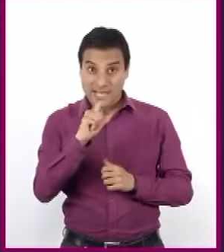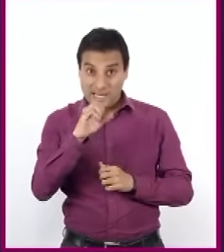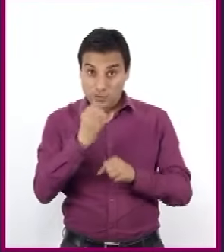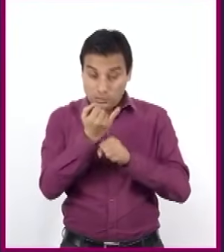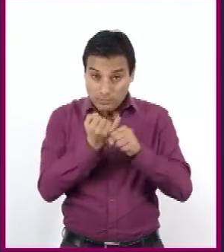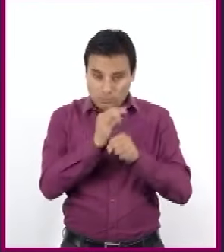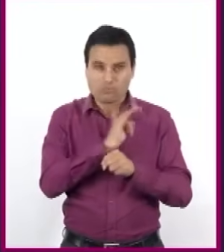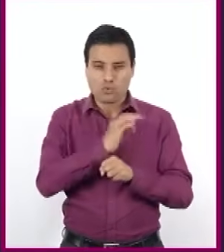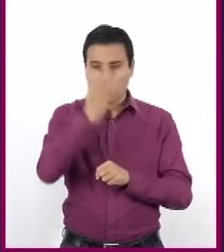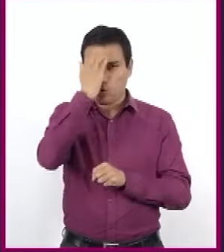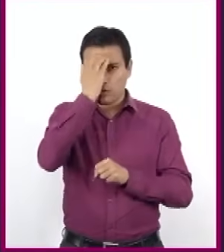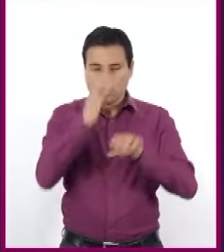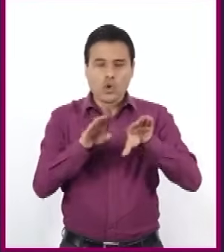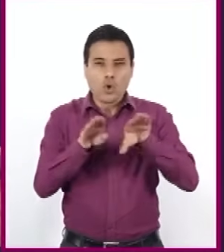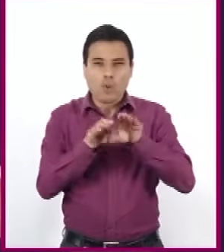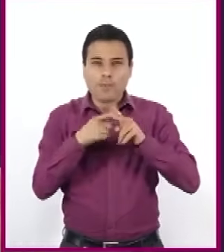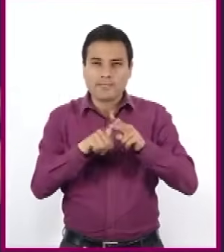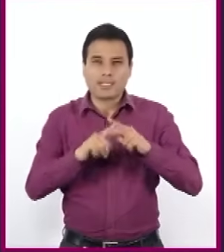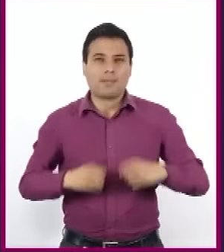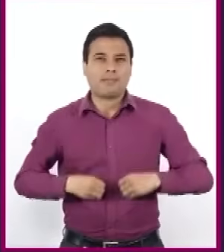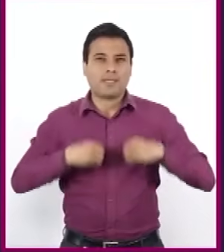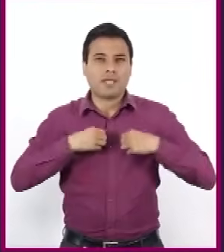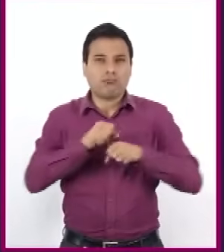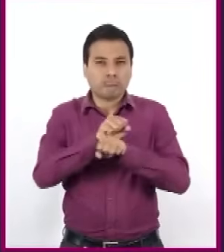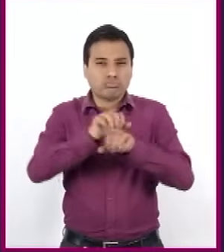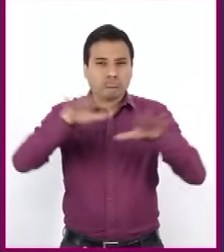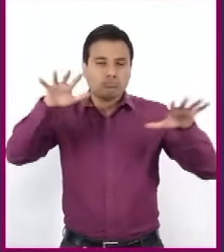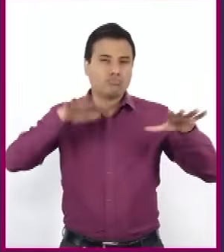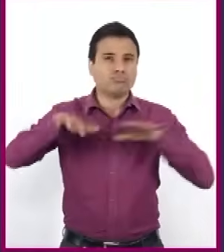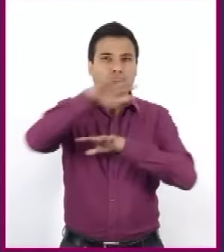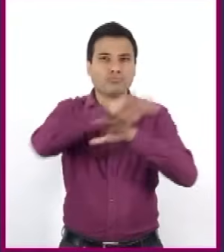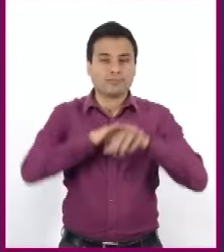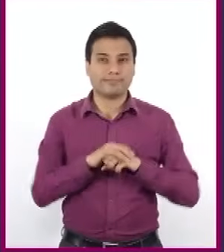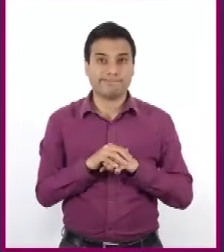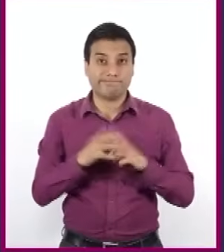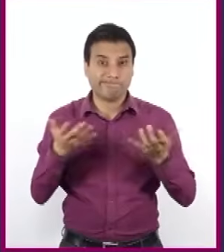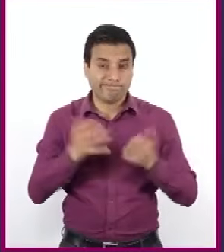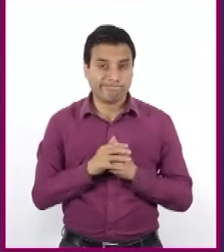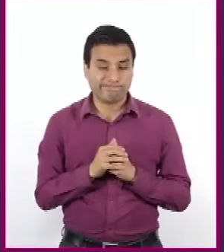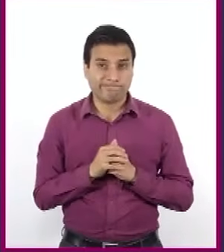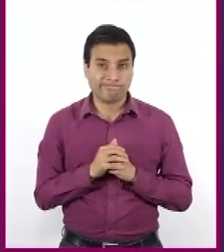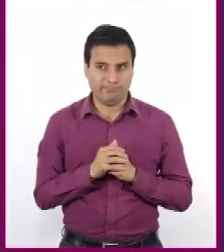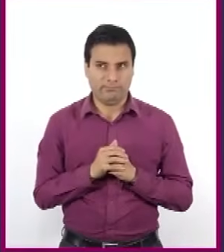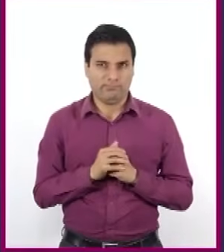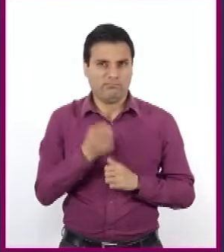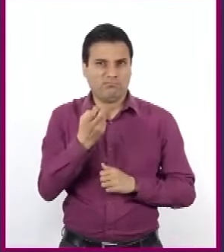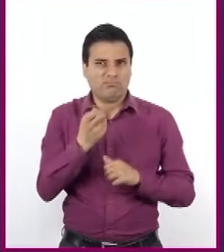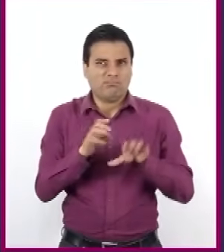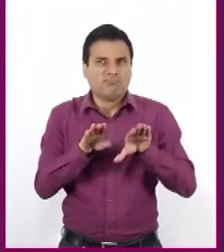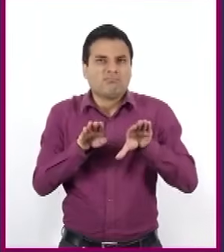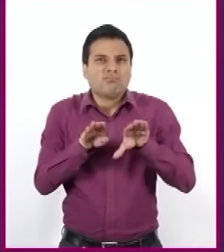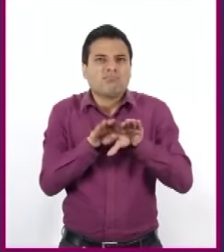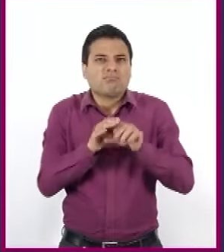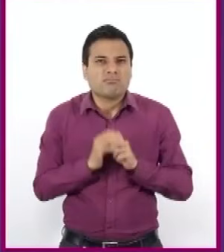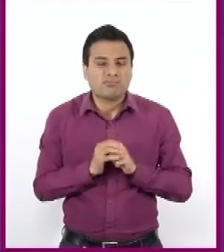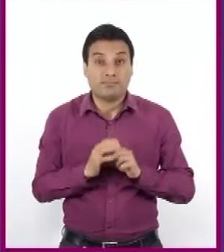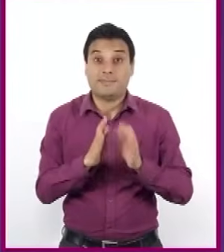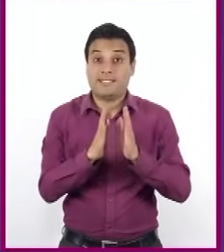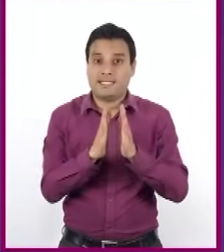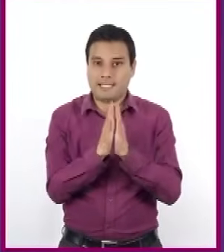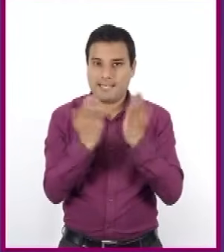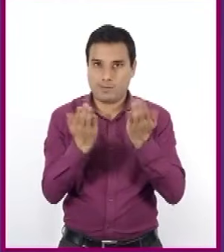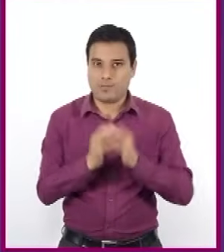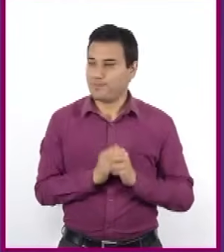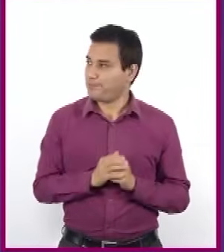el surgimiento de la vida y los avatares de la raza humana. ¿En dónde podemos encontrar esta aventura? En el libro